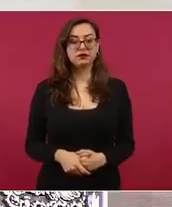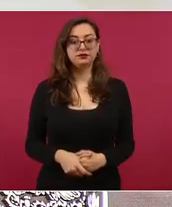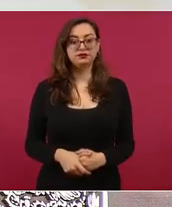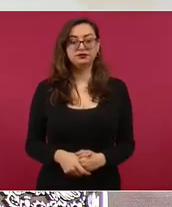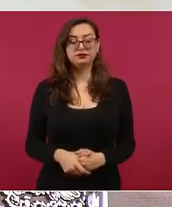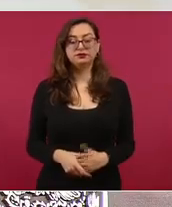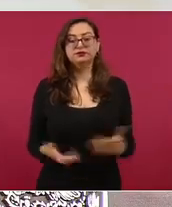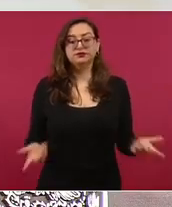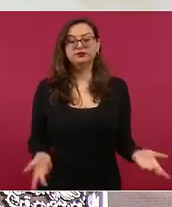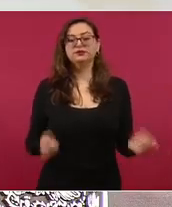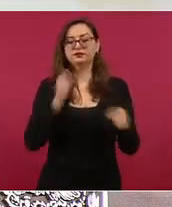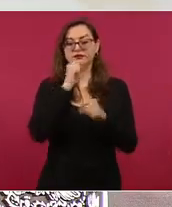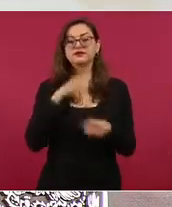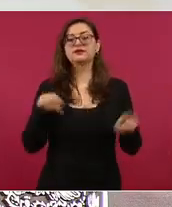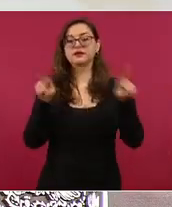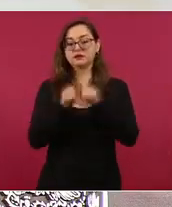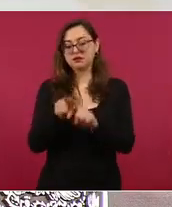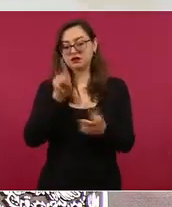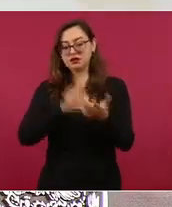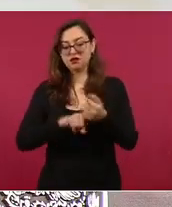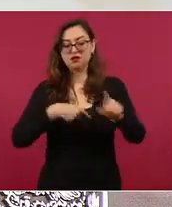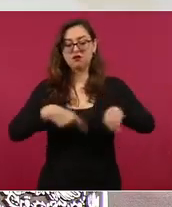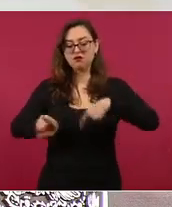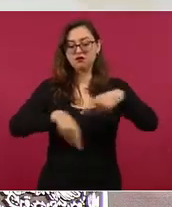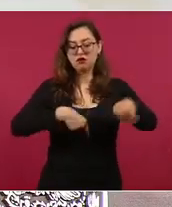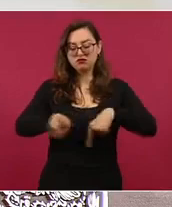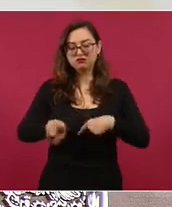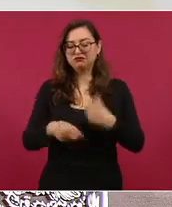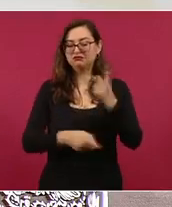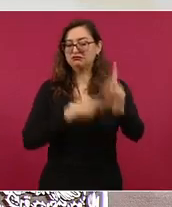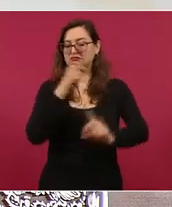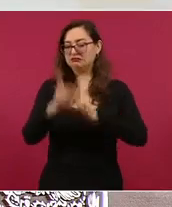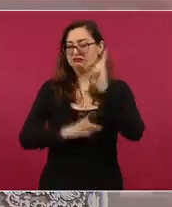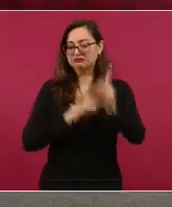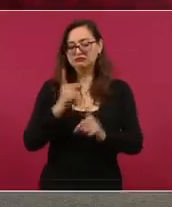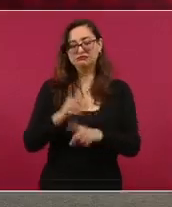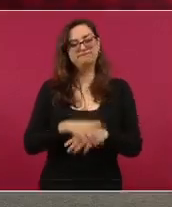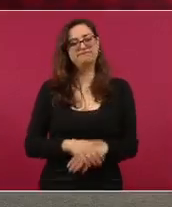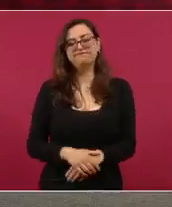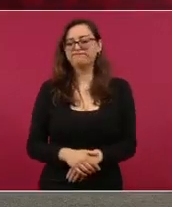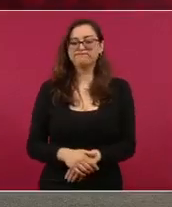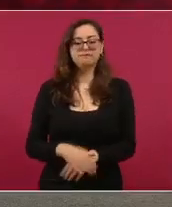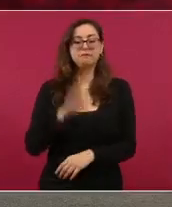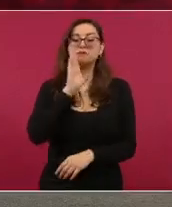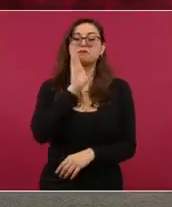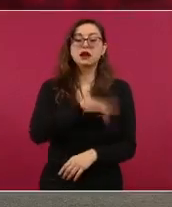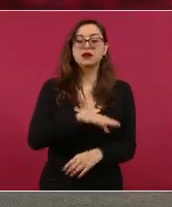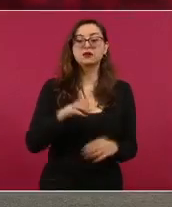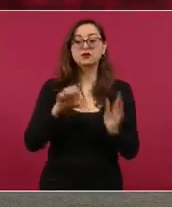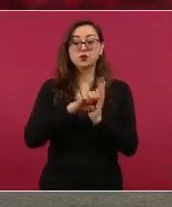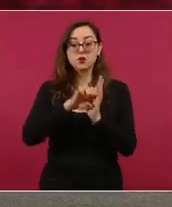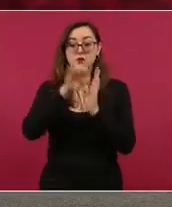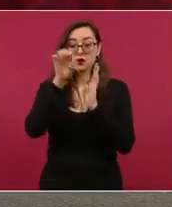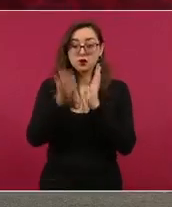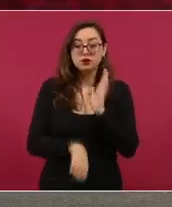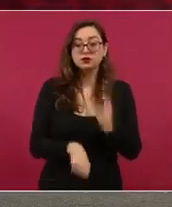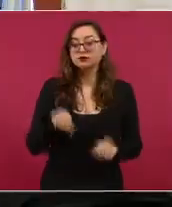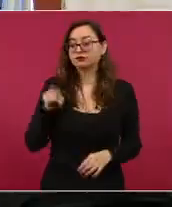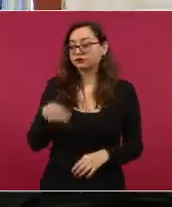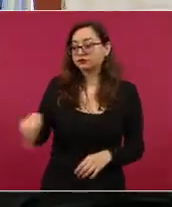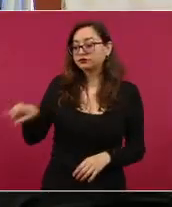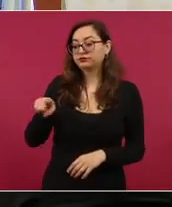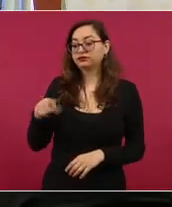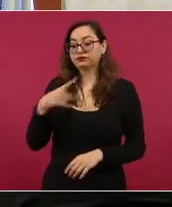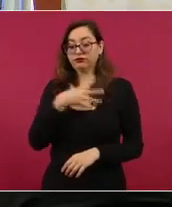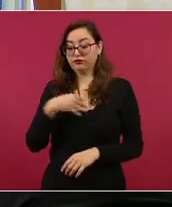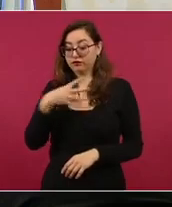inmorales antideportivos que se dan en el fútbol. Por ejemplo, el cobro a padres de familia para que sus hijos debuten o tengan más minutos de